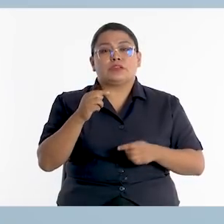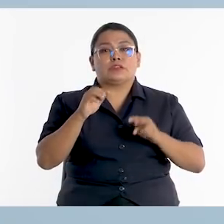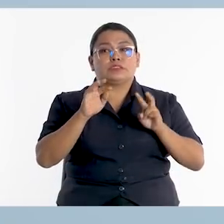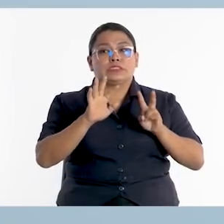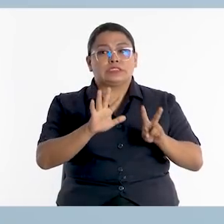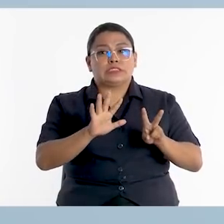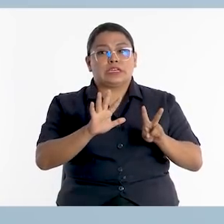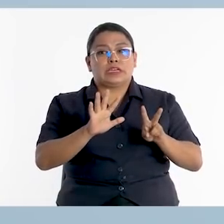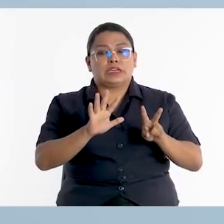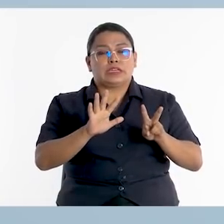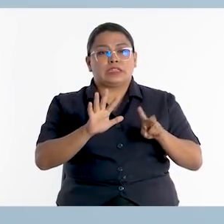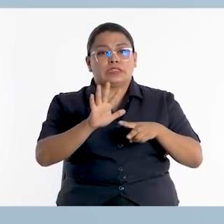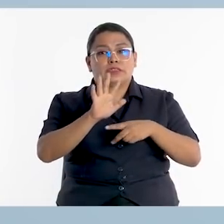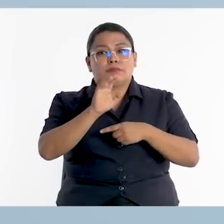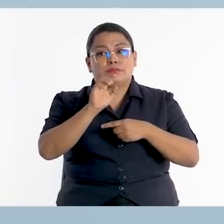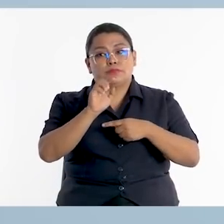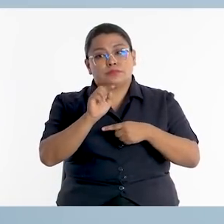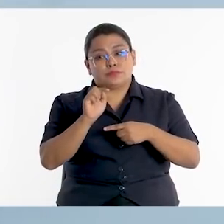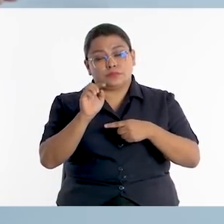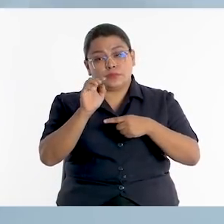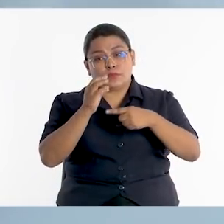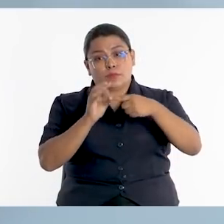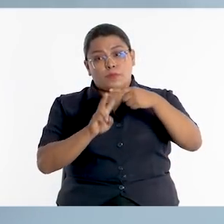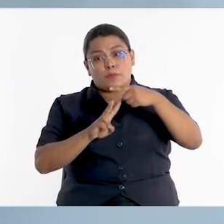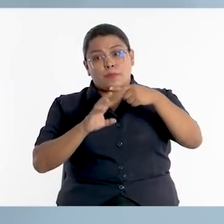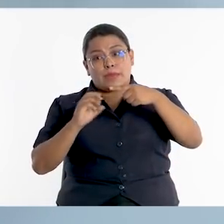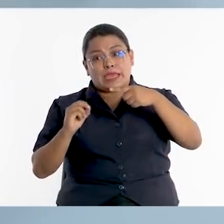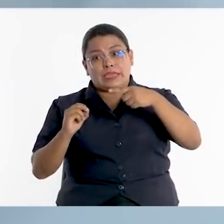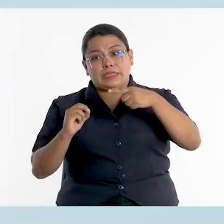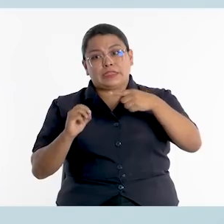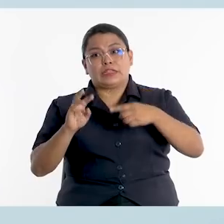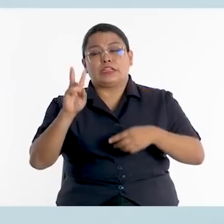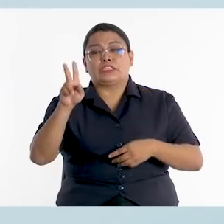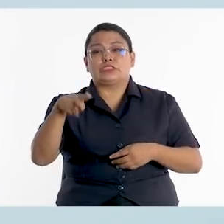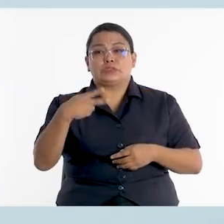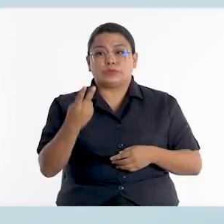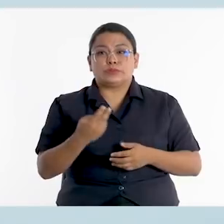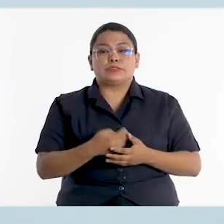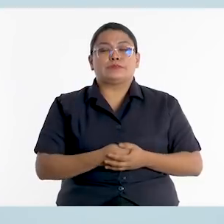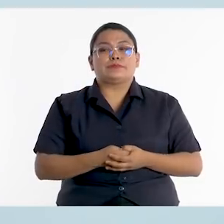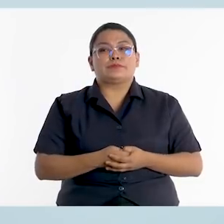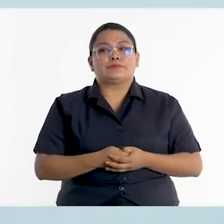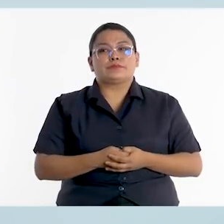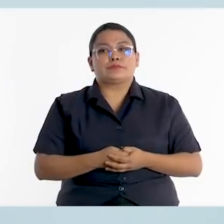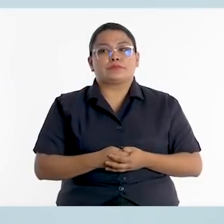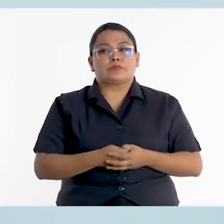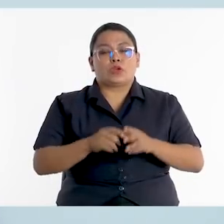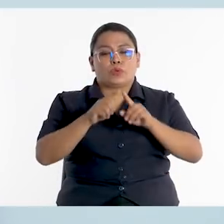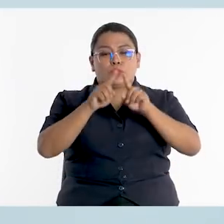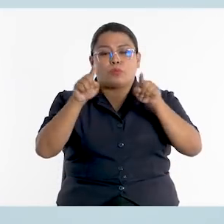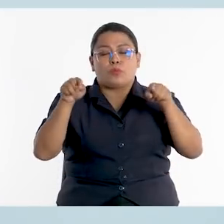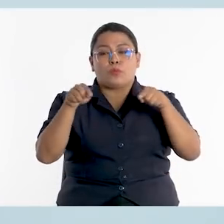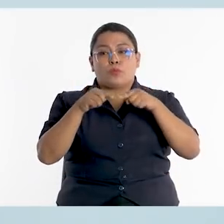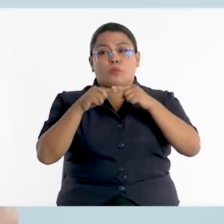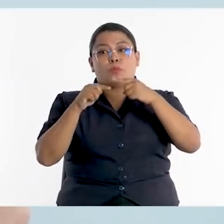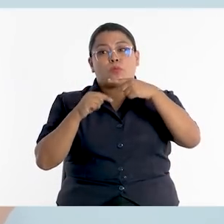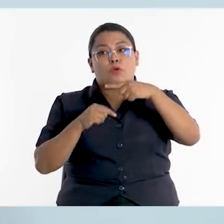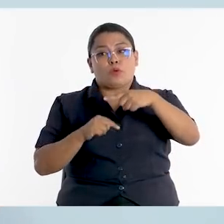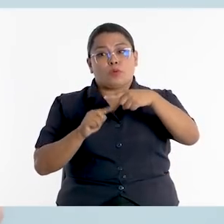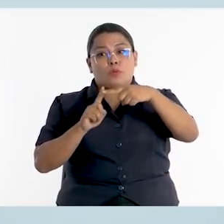7 sobre 20. Y nuestra segunda razón sería cuadrito